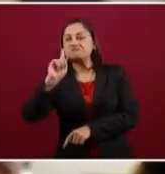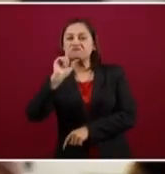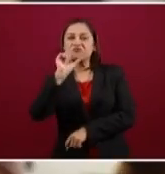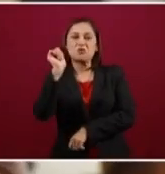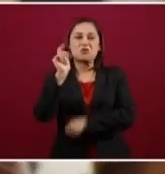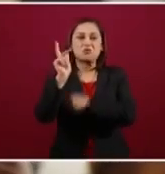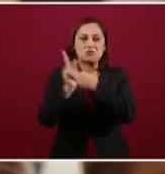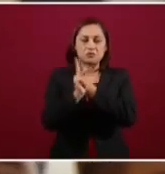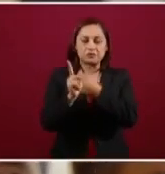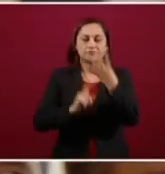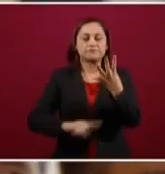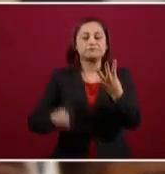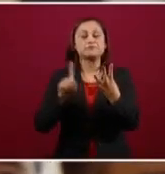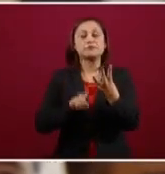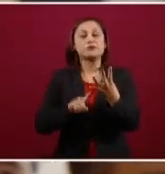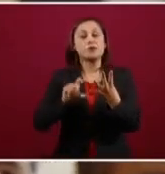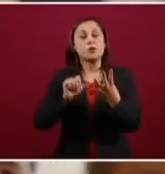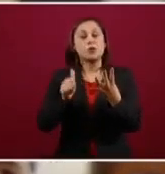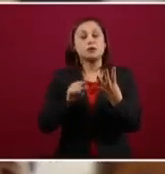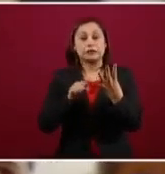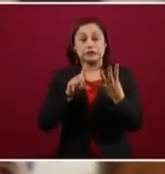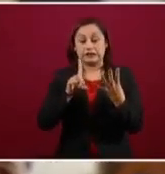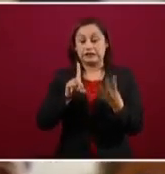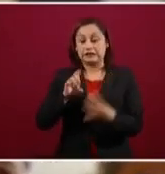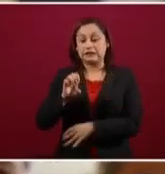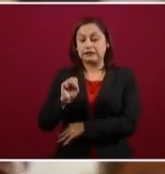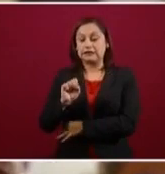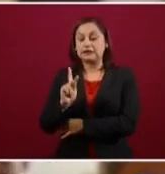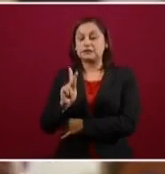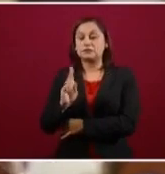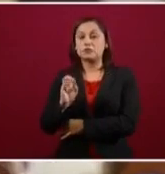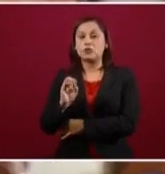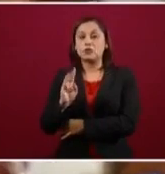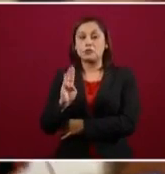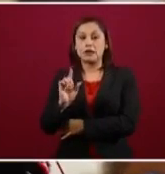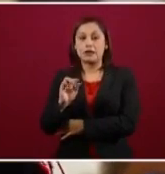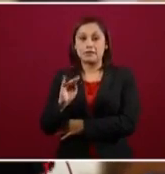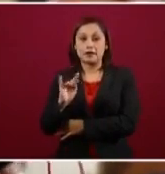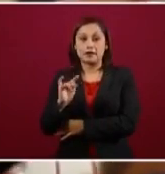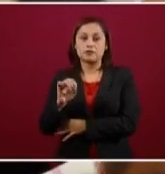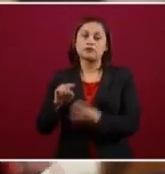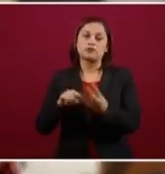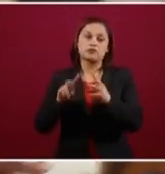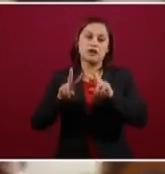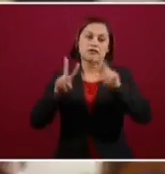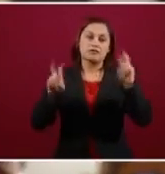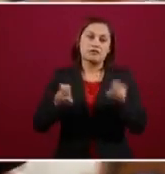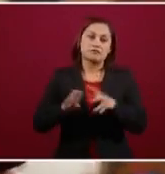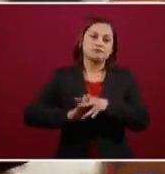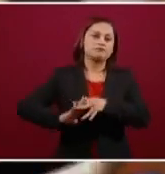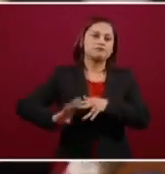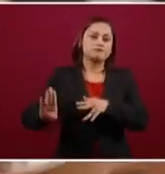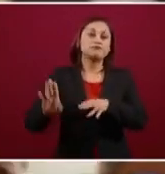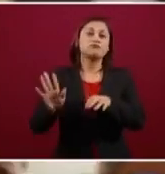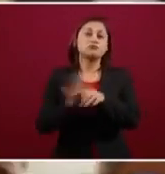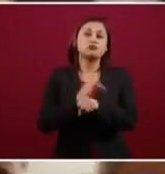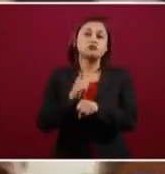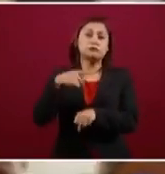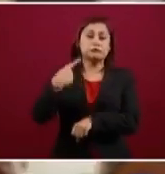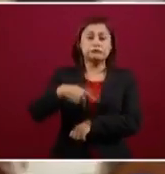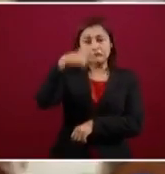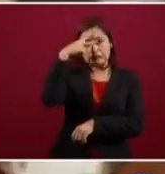el despoblamiento, que tiene que ver con la migración. A consecuencia de actos criminales que se fueron dando